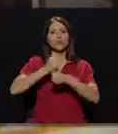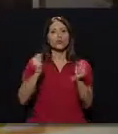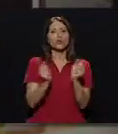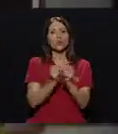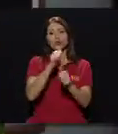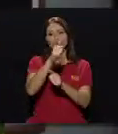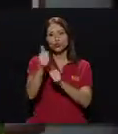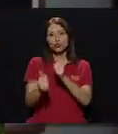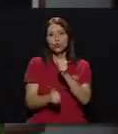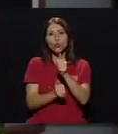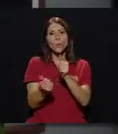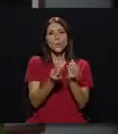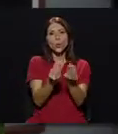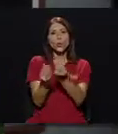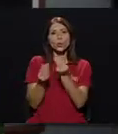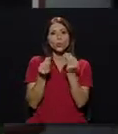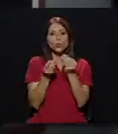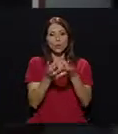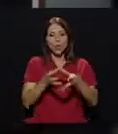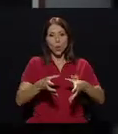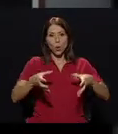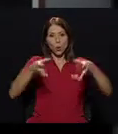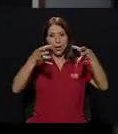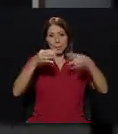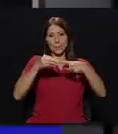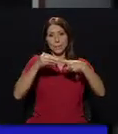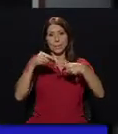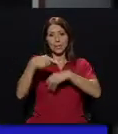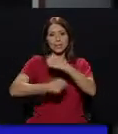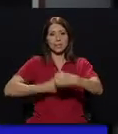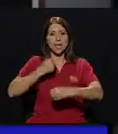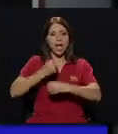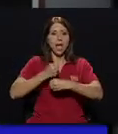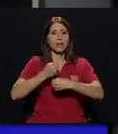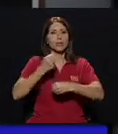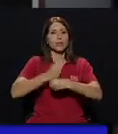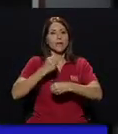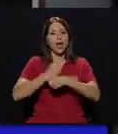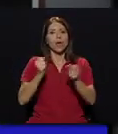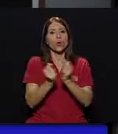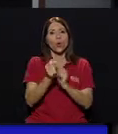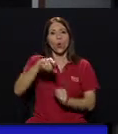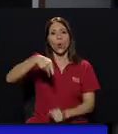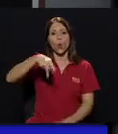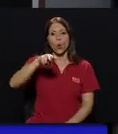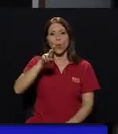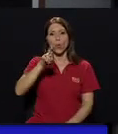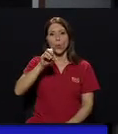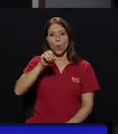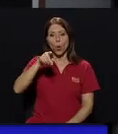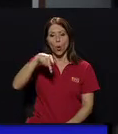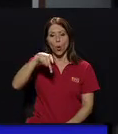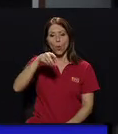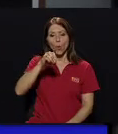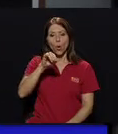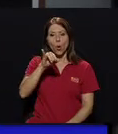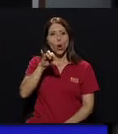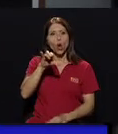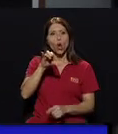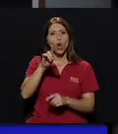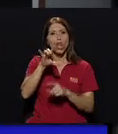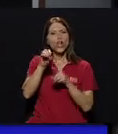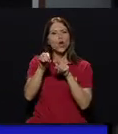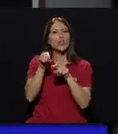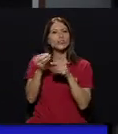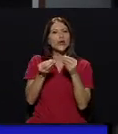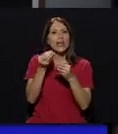actualmente nosotros trabajamos con los subproductos de la colmena. Principalmente este año hemos trabajado bastante fuerte con el propóleo. El propóleo es una